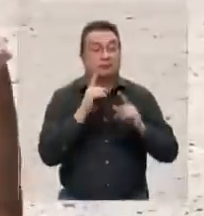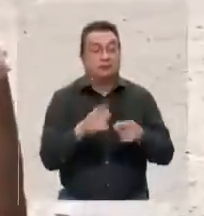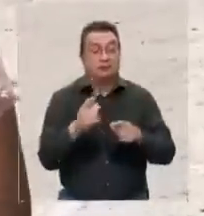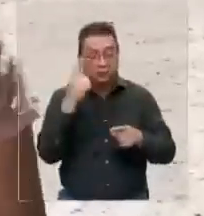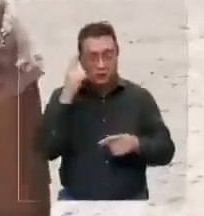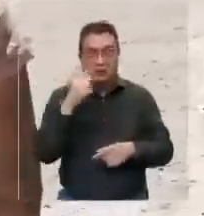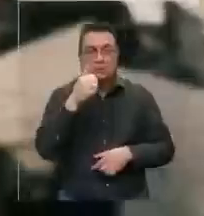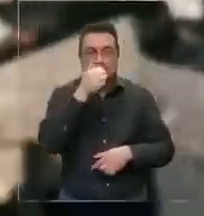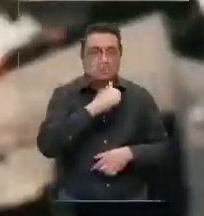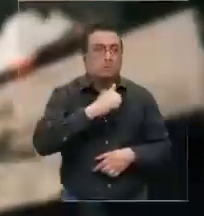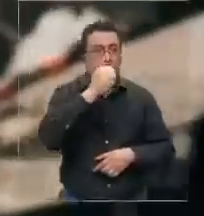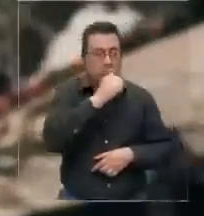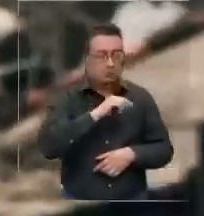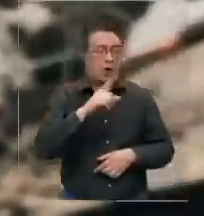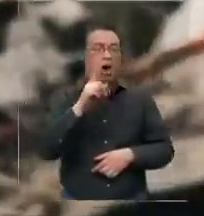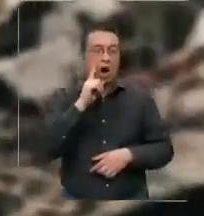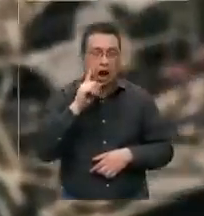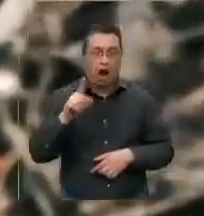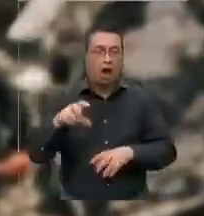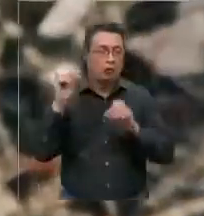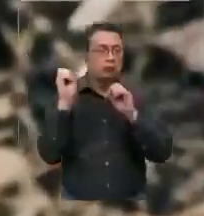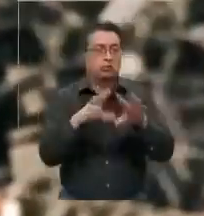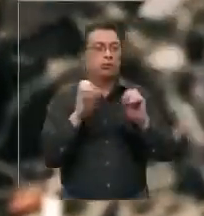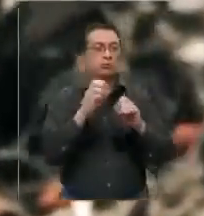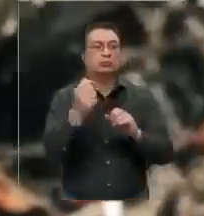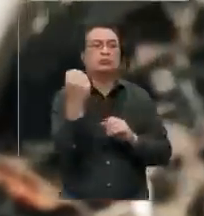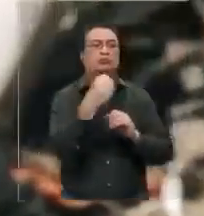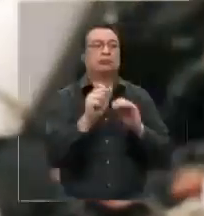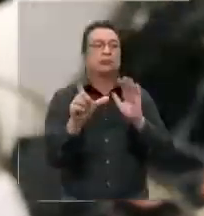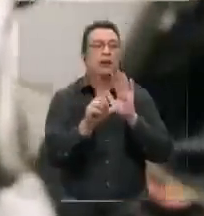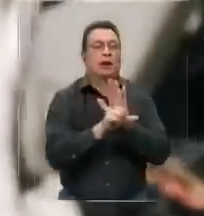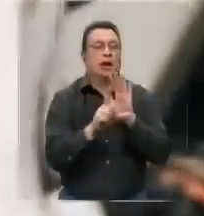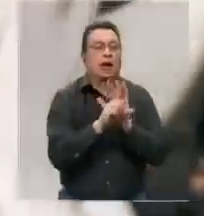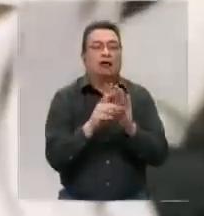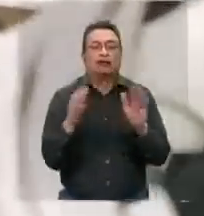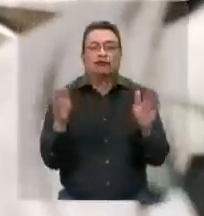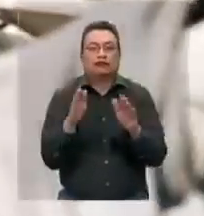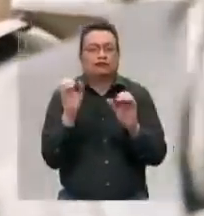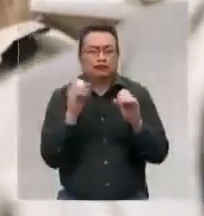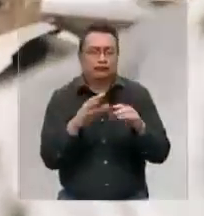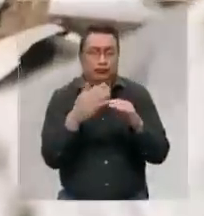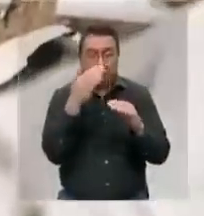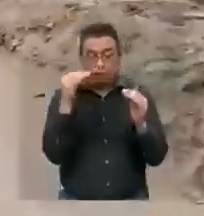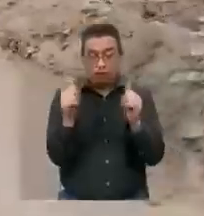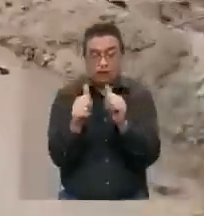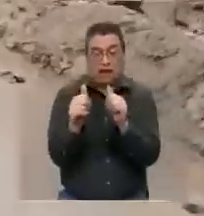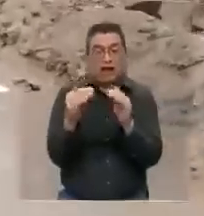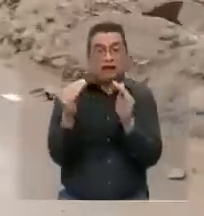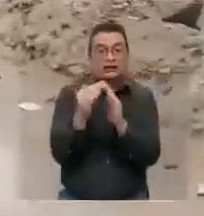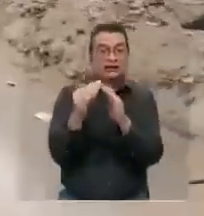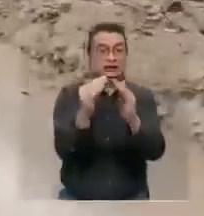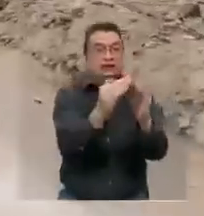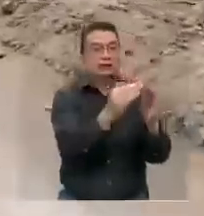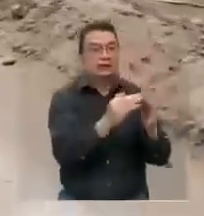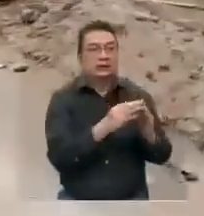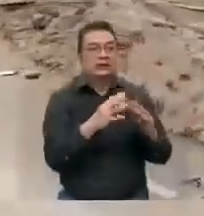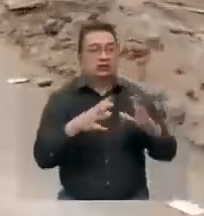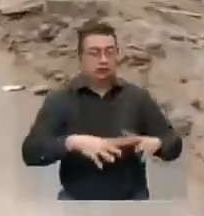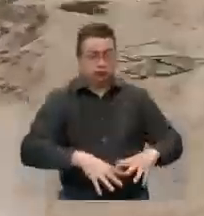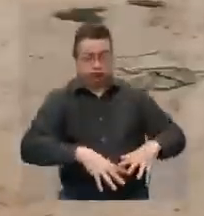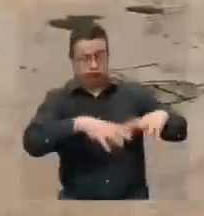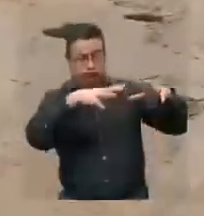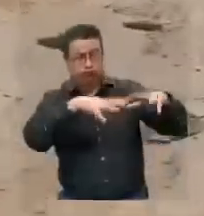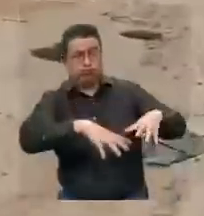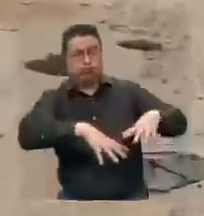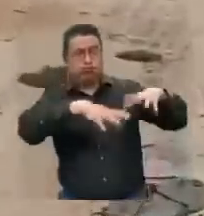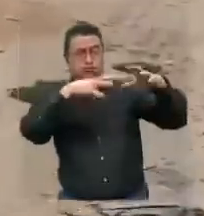a regañadientes la existencia de vertederos ilegales y microbasurales frente a sus casas. Verdaderas montañas